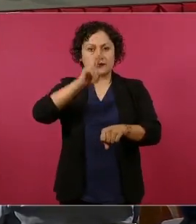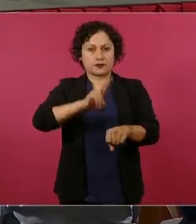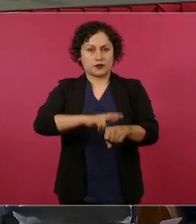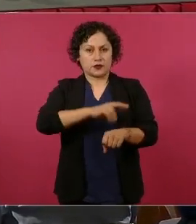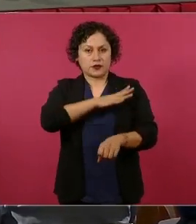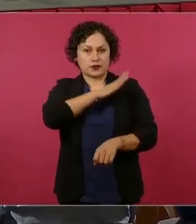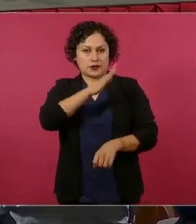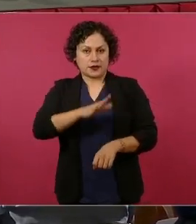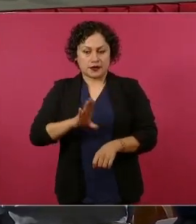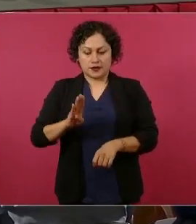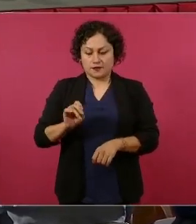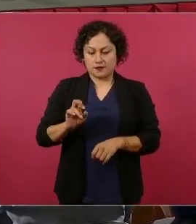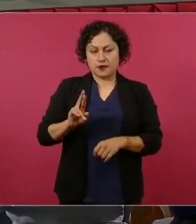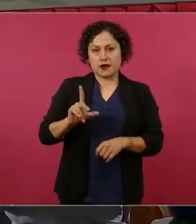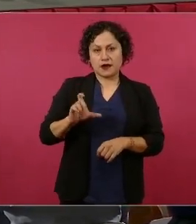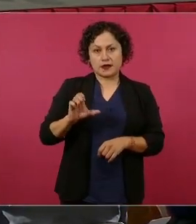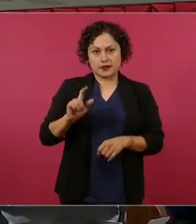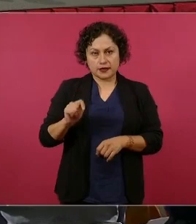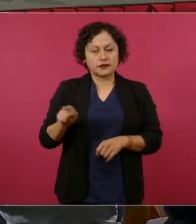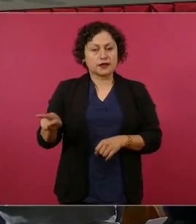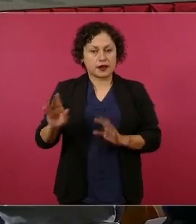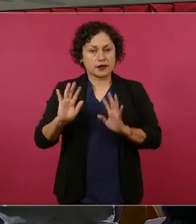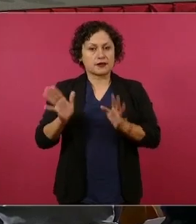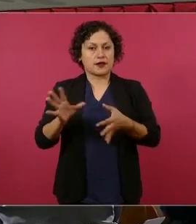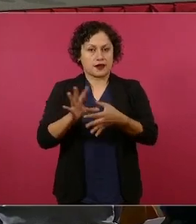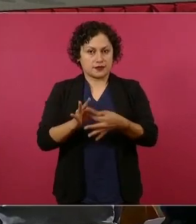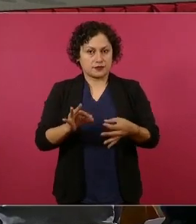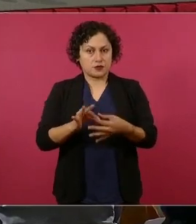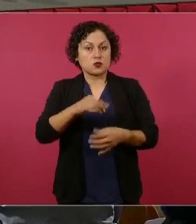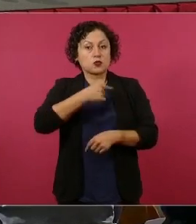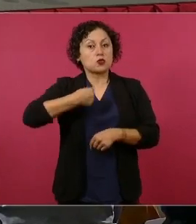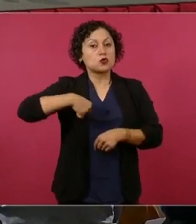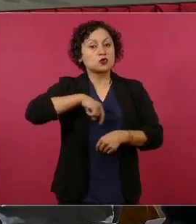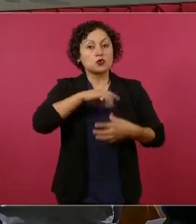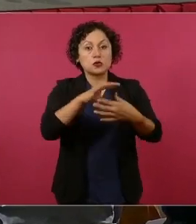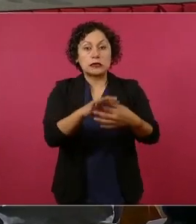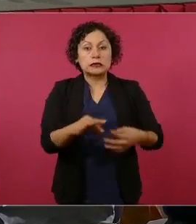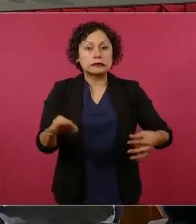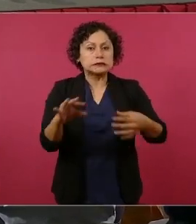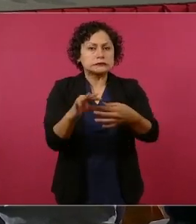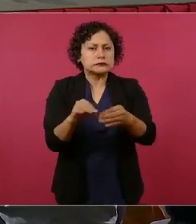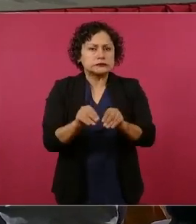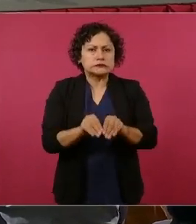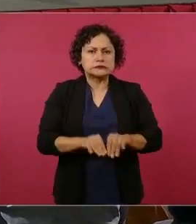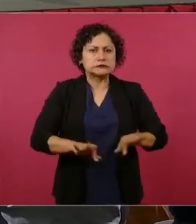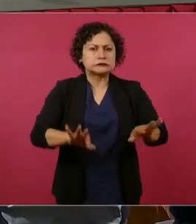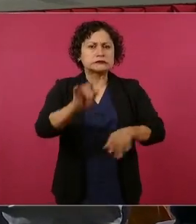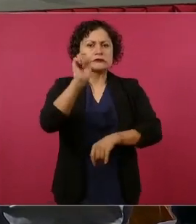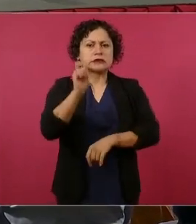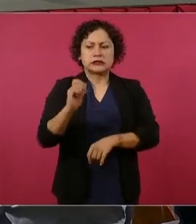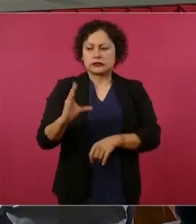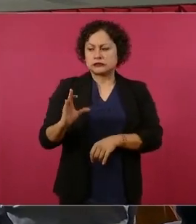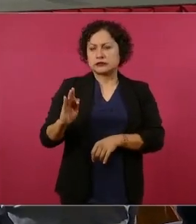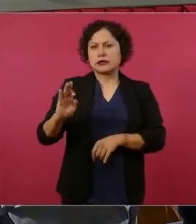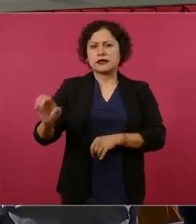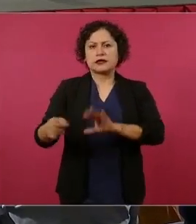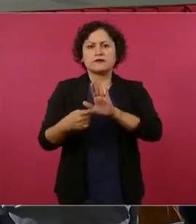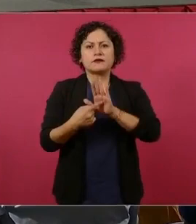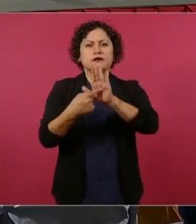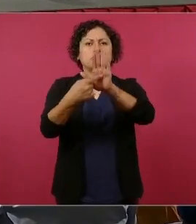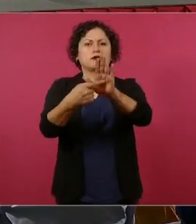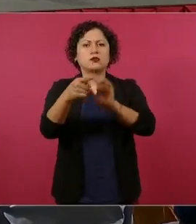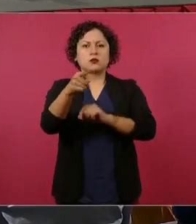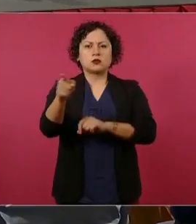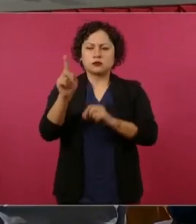Bartlett, hablaremos con ustedes sobre el papel estratégico que ha desempeñado la CFE para poder garantizar la seguridad y confiabilidad en el sistema eléctrico